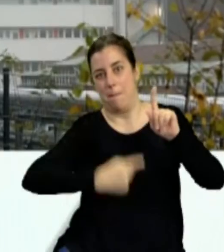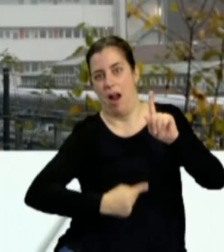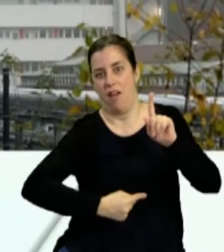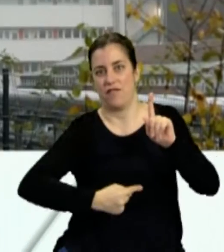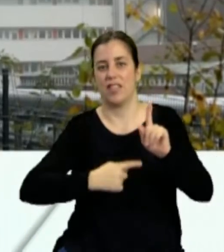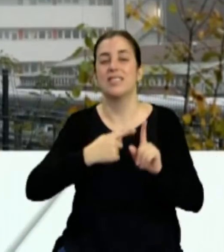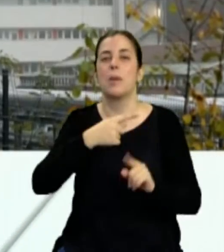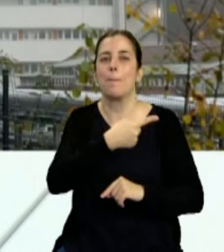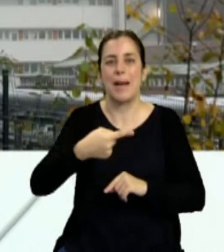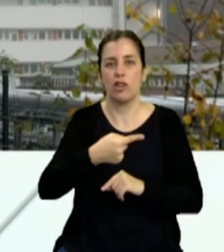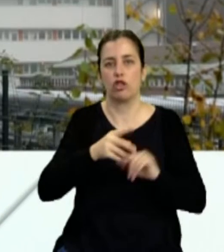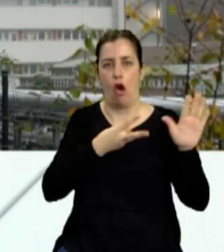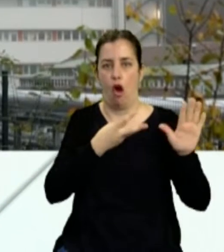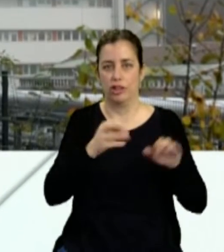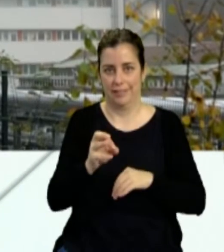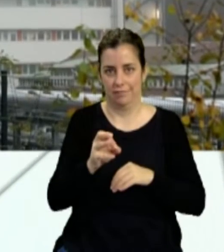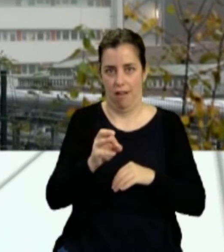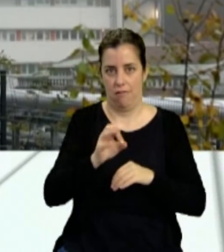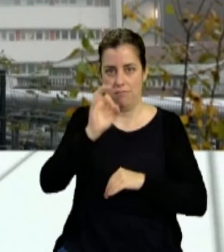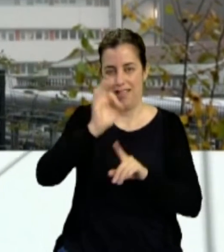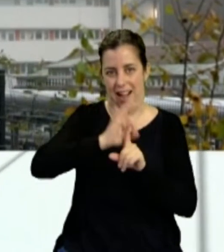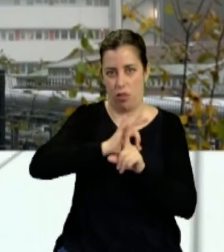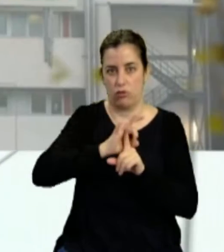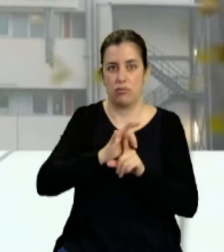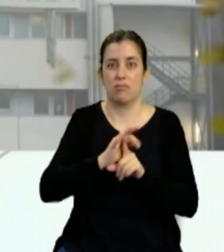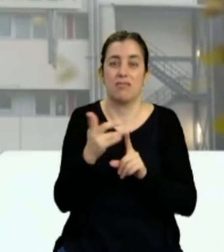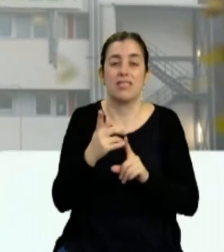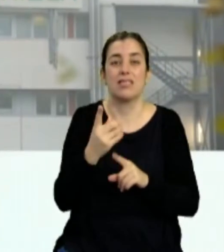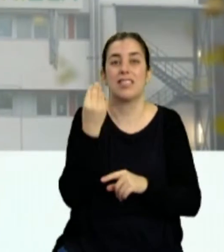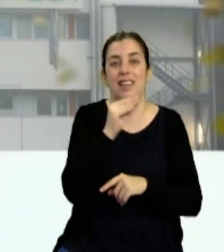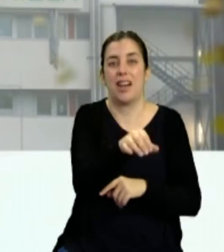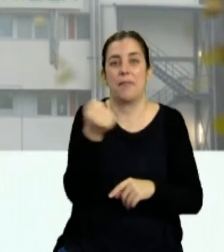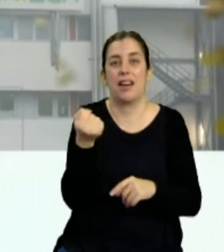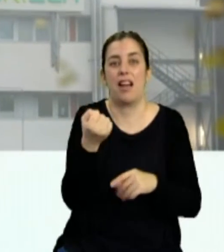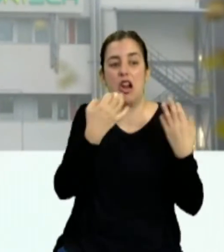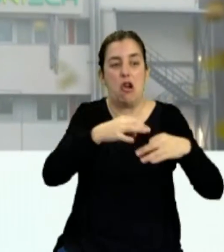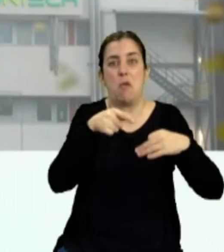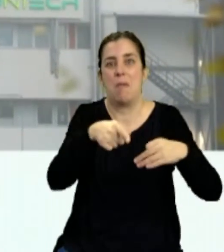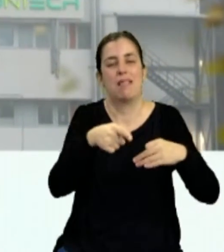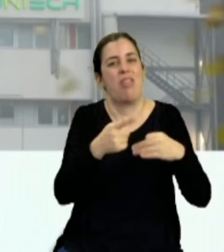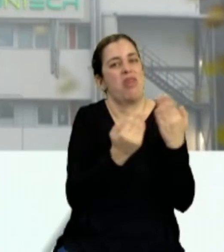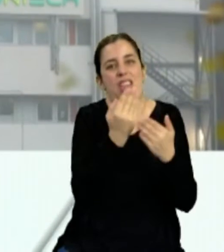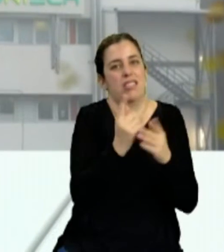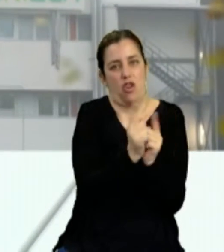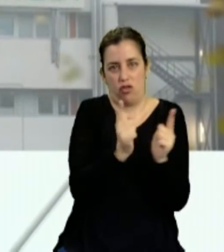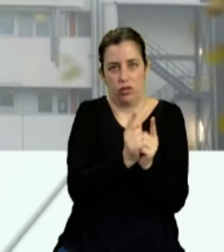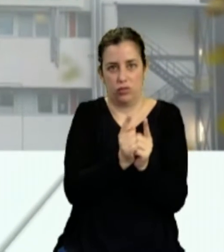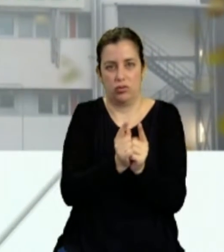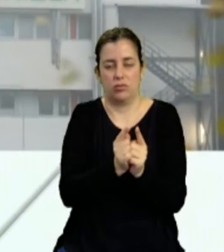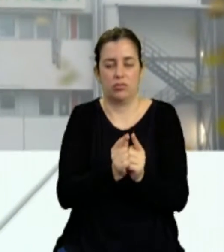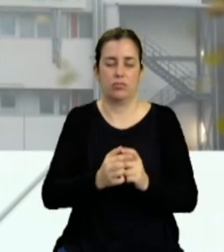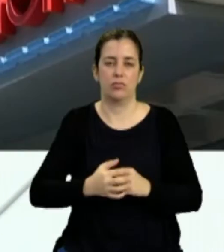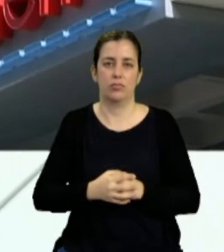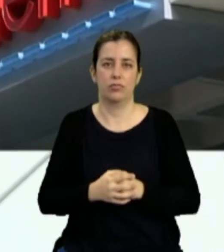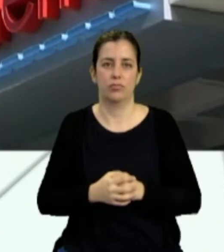pero también puede mantenerse en un congelador normal unos pocos días. Entonces, en ese sentido, son diferentes por la estabilidad, ¿no? Lo estaba